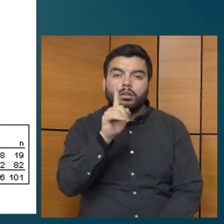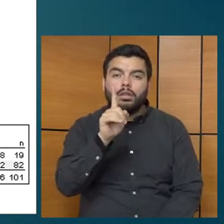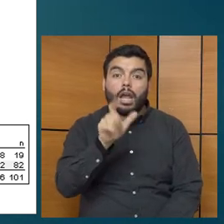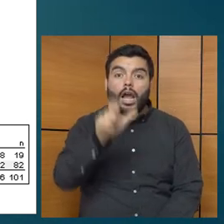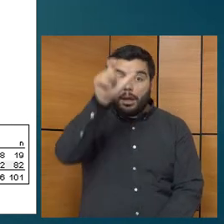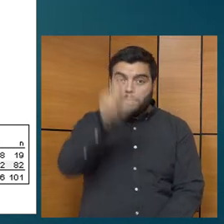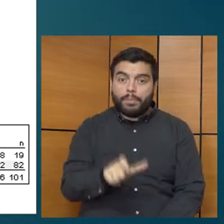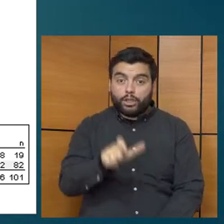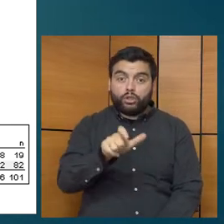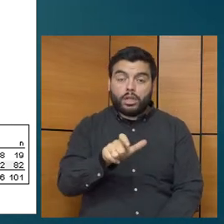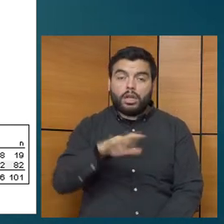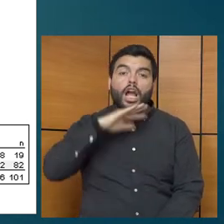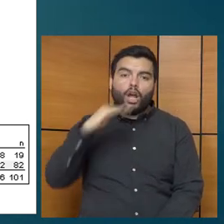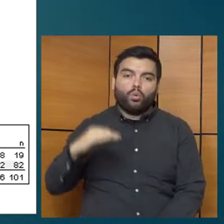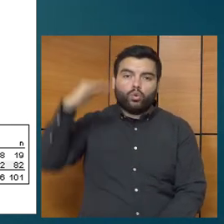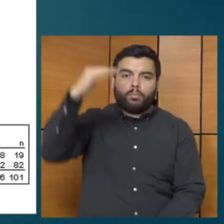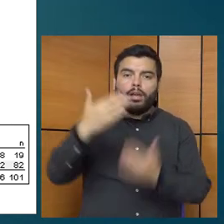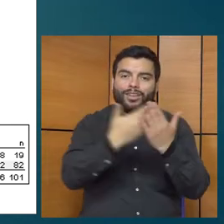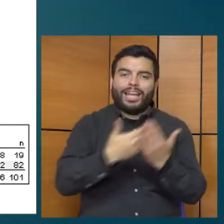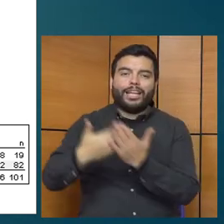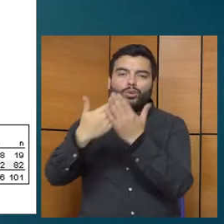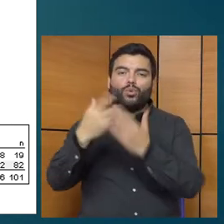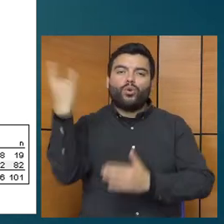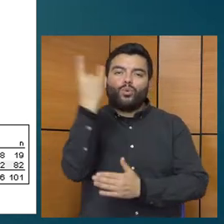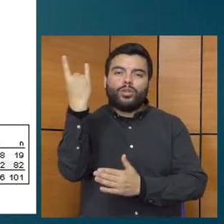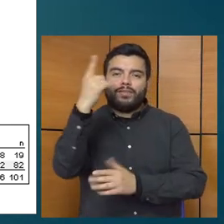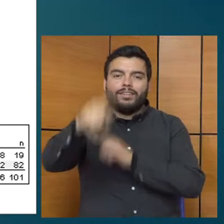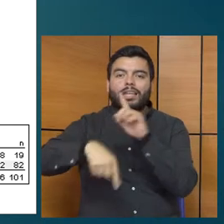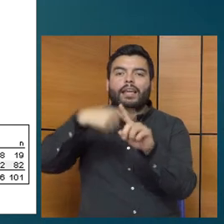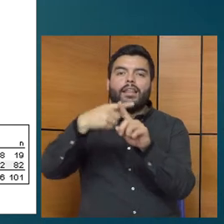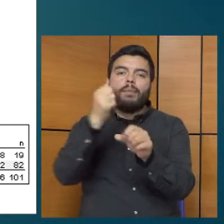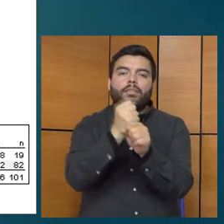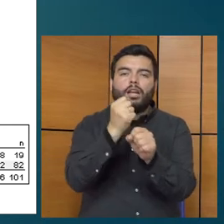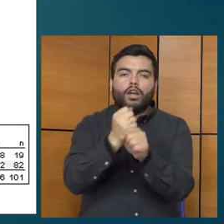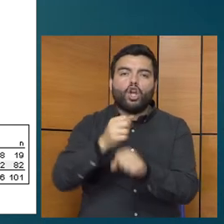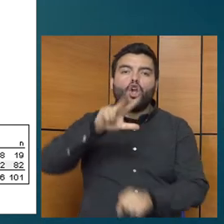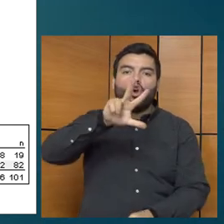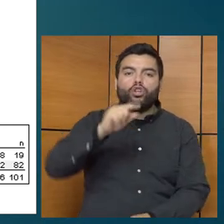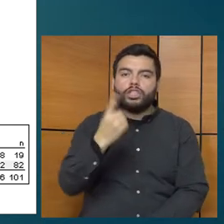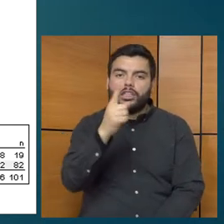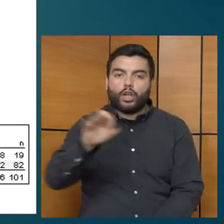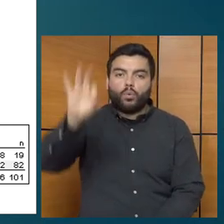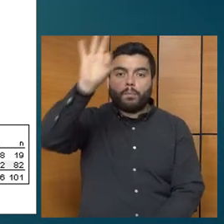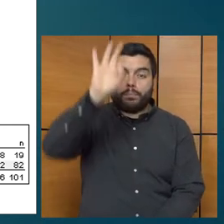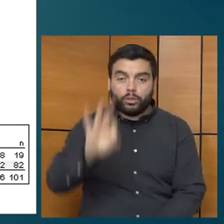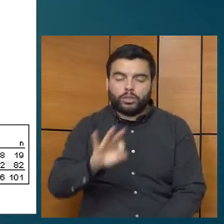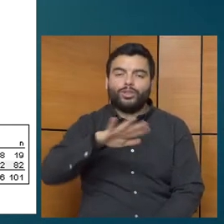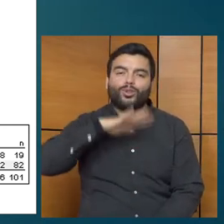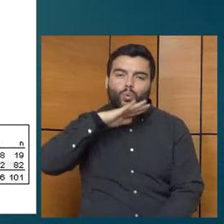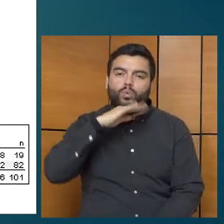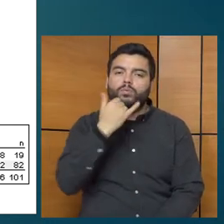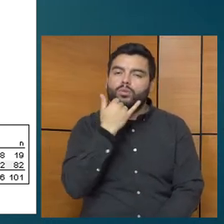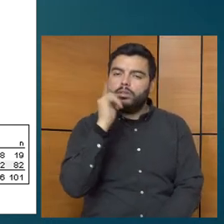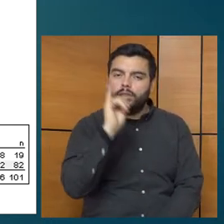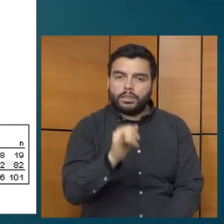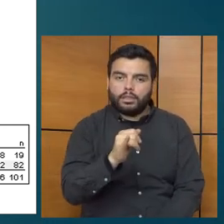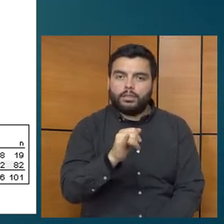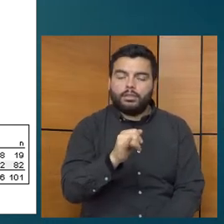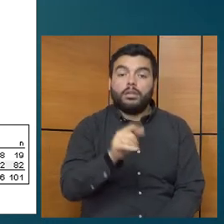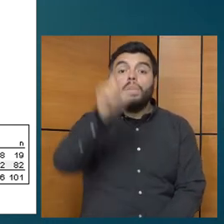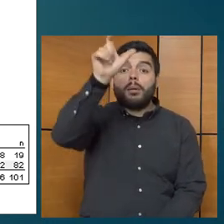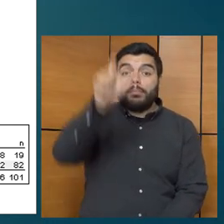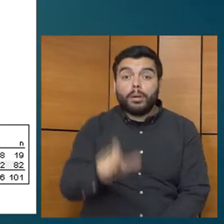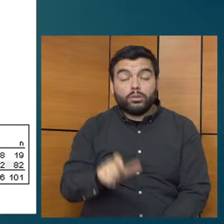con estudios universitarios y que además trabajan. Entonces, aquí el 81% sí utilizaban YouTube. ¿Eh? Personas